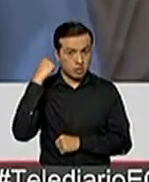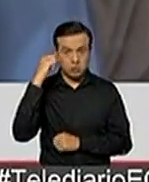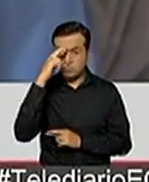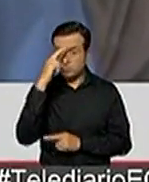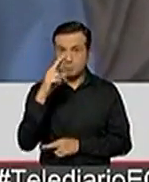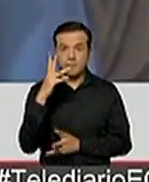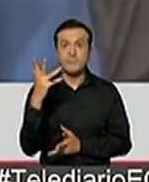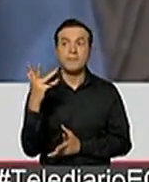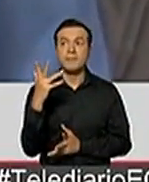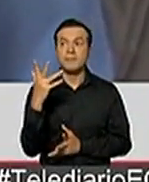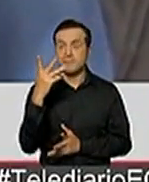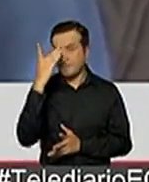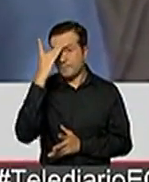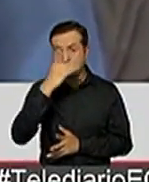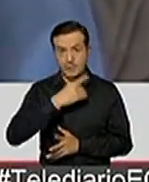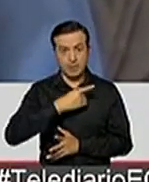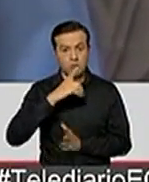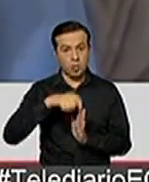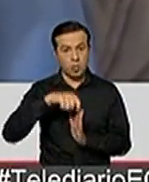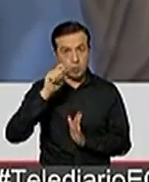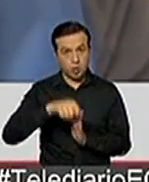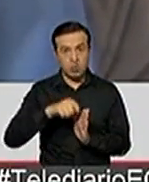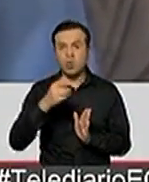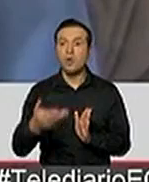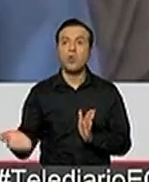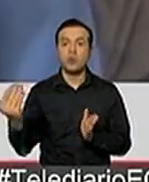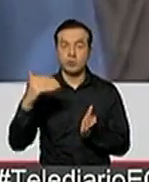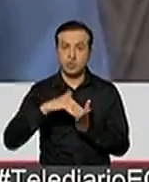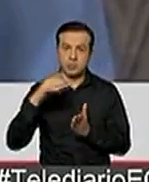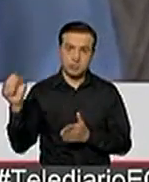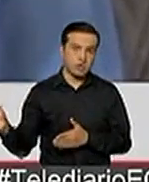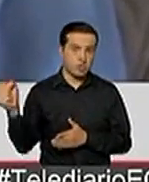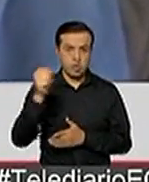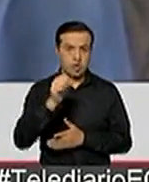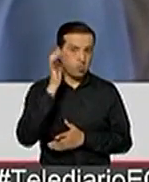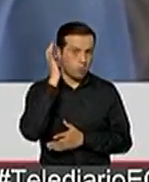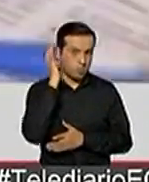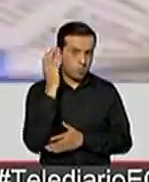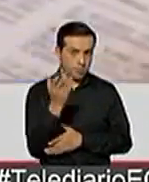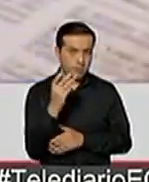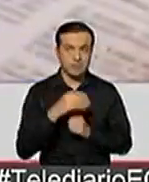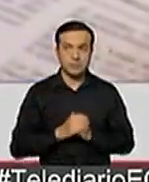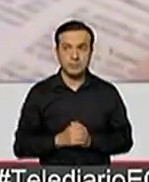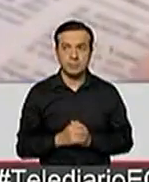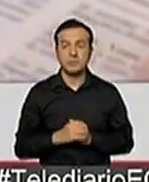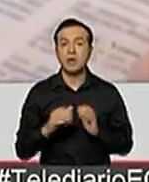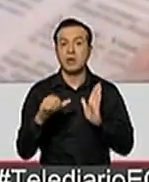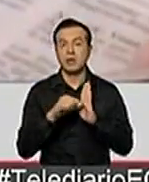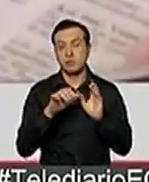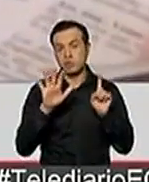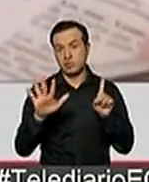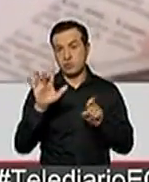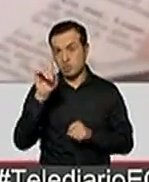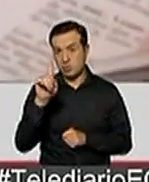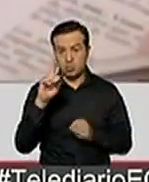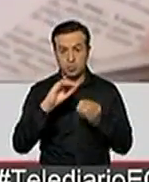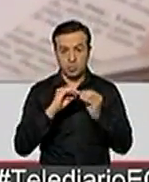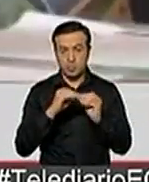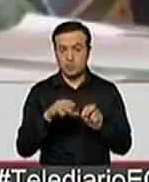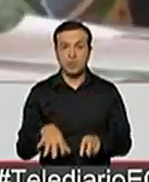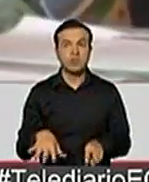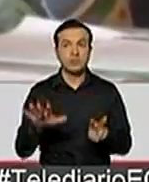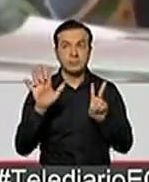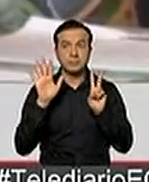derechos y mediante sentencia podamos restituir este derecho que les corresponde a las mujeres. En el artículo 61, numeral